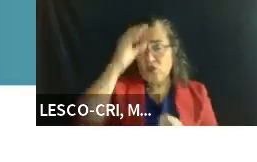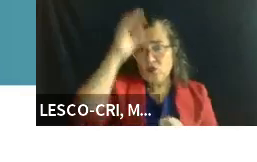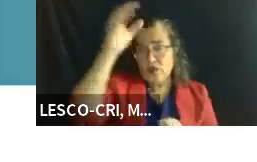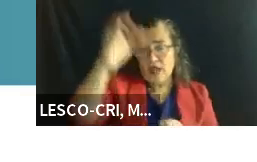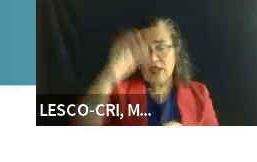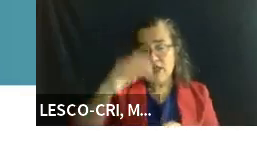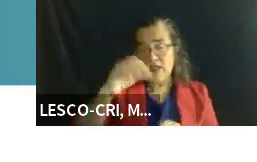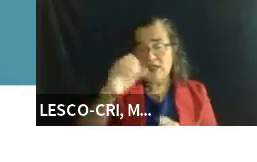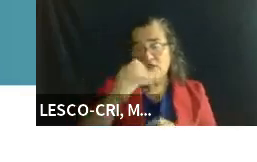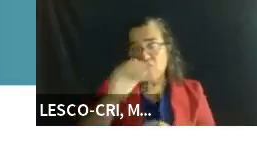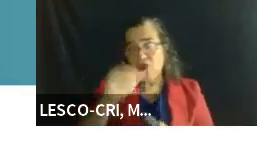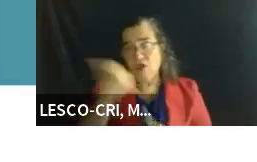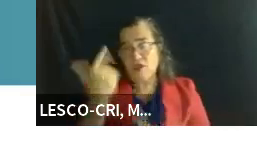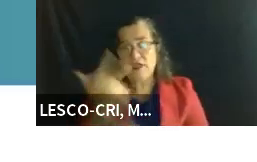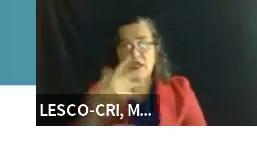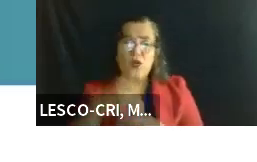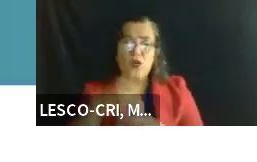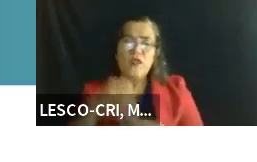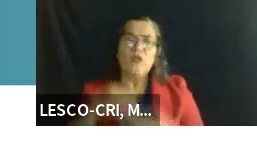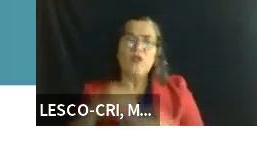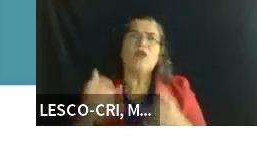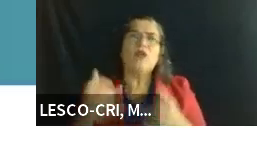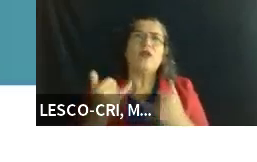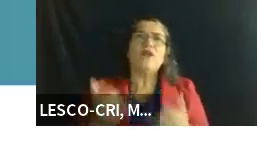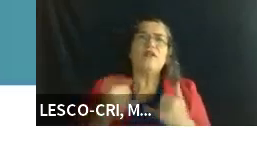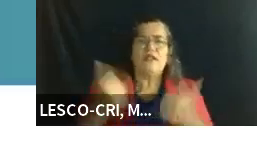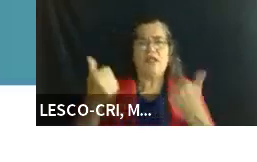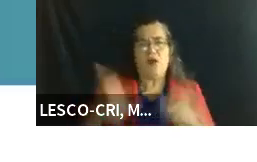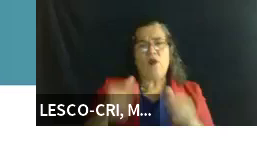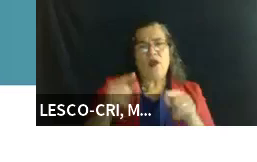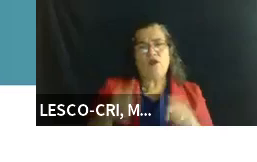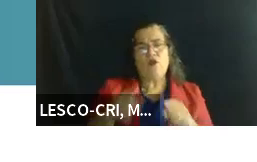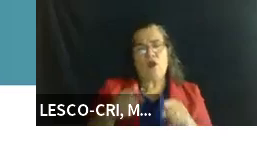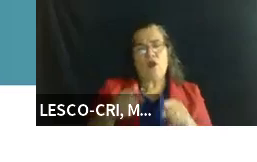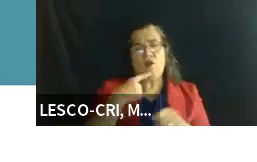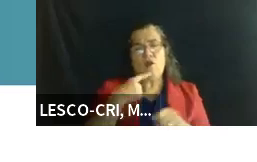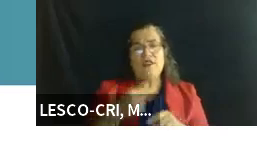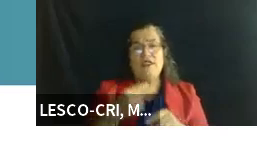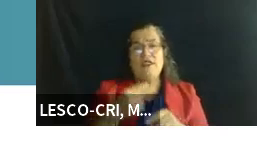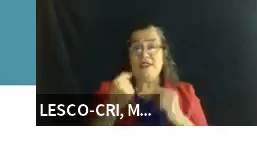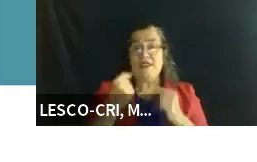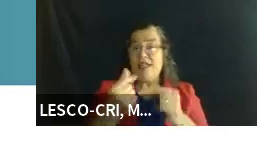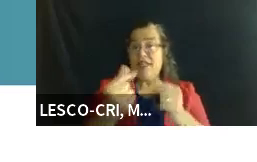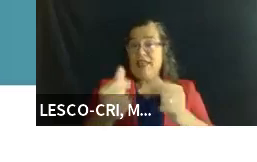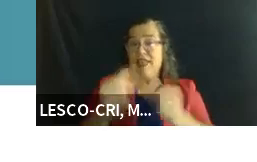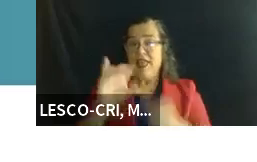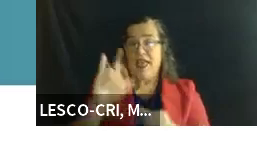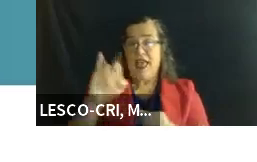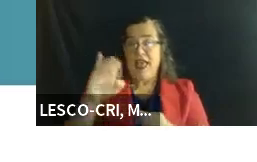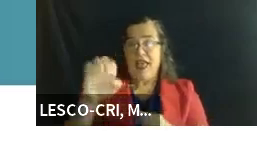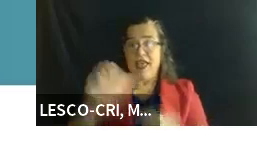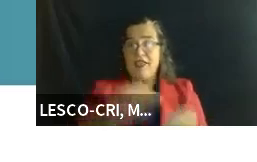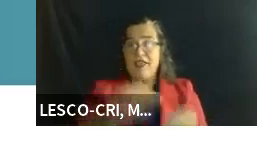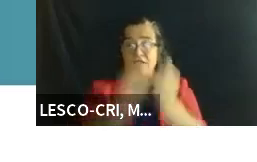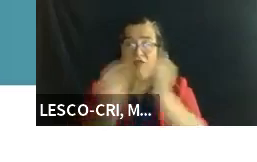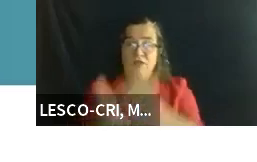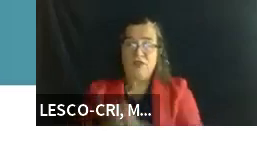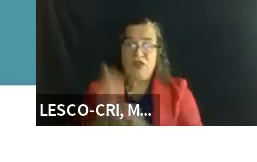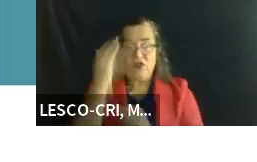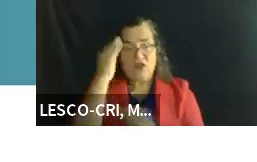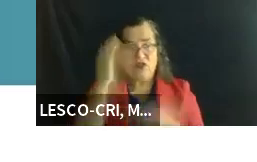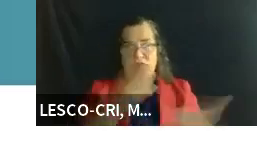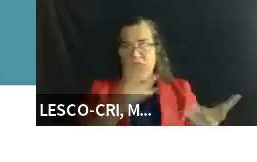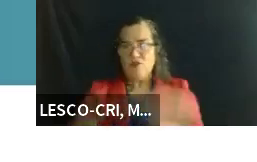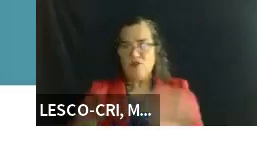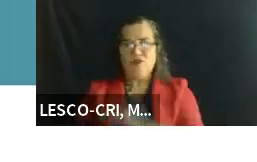contenidos también va actualizándose conforme, decíamos al principio, la celeridad en la transformación de los conocimientos,